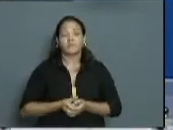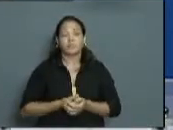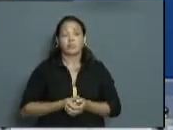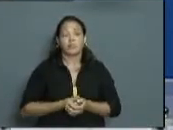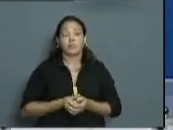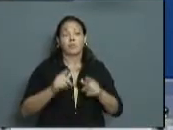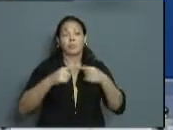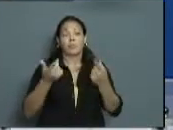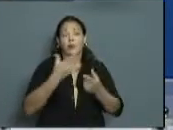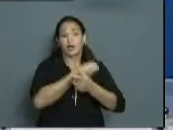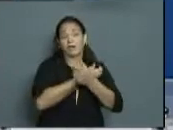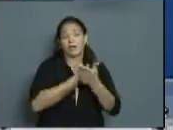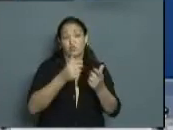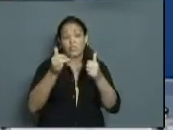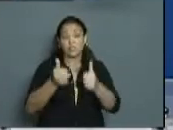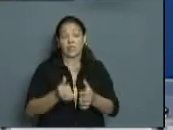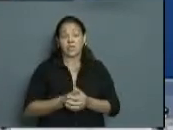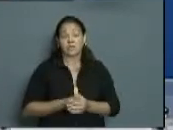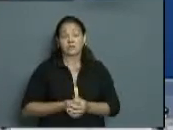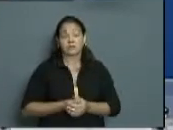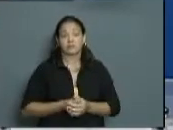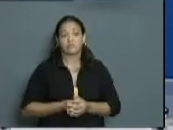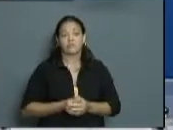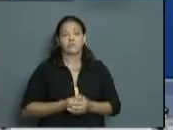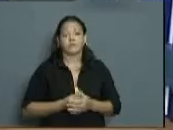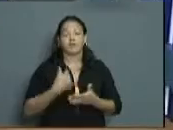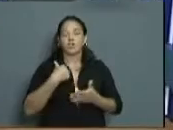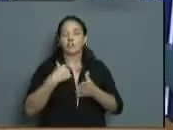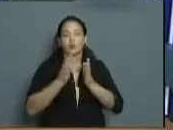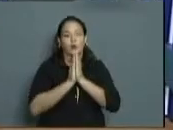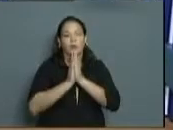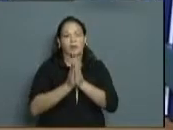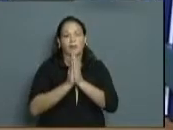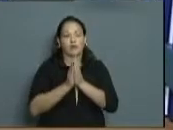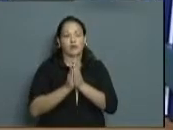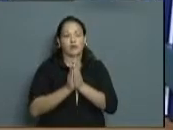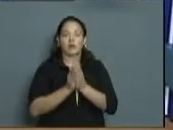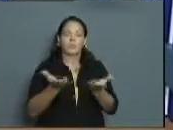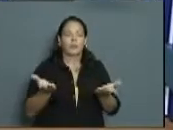está para inmunizarlos. Yo le pido a todas las personas,